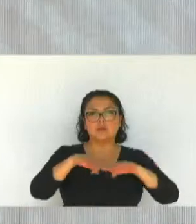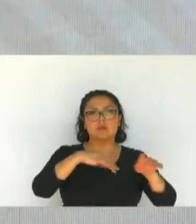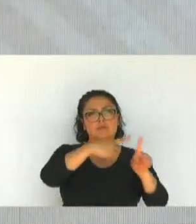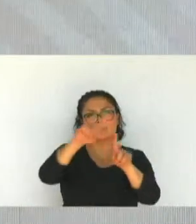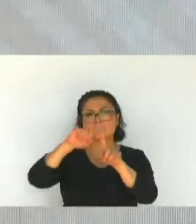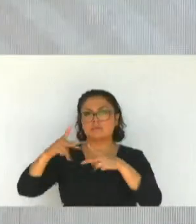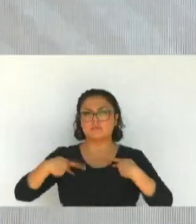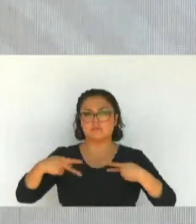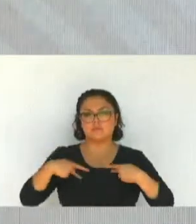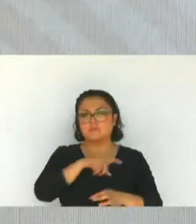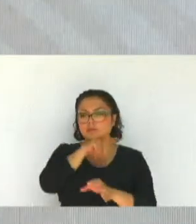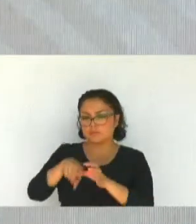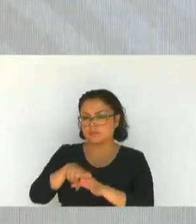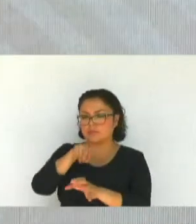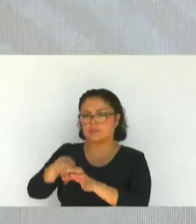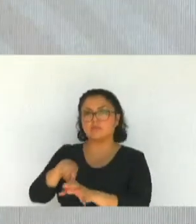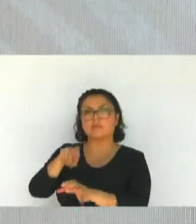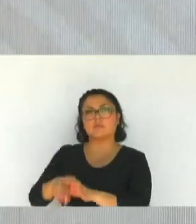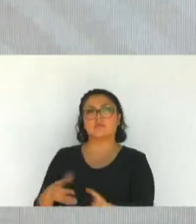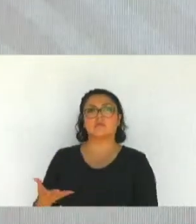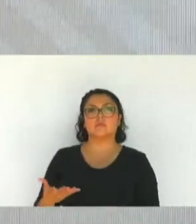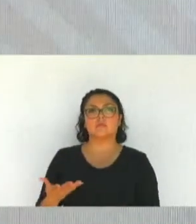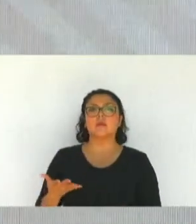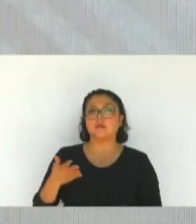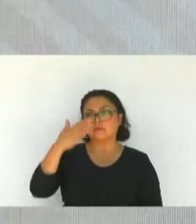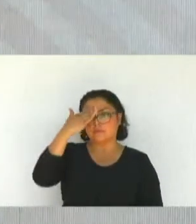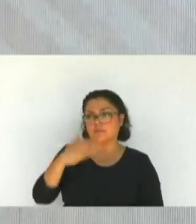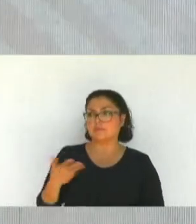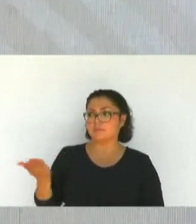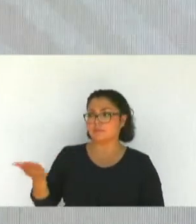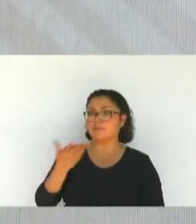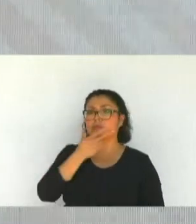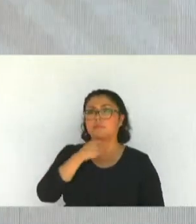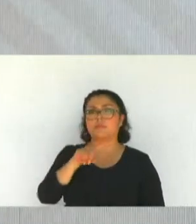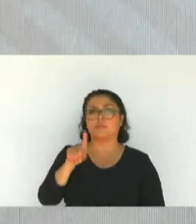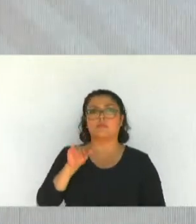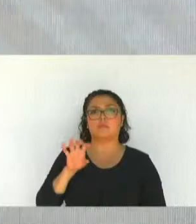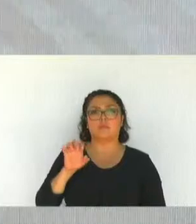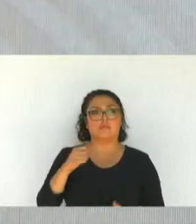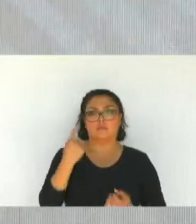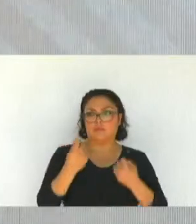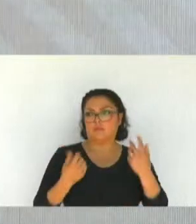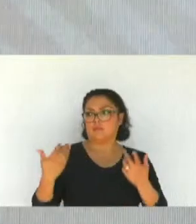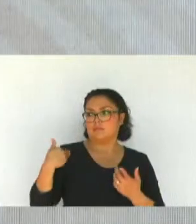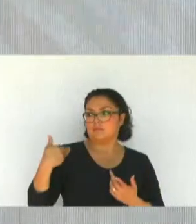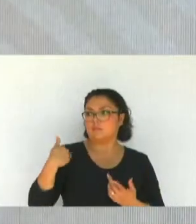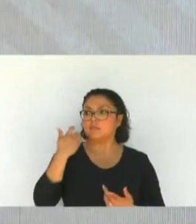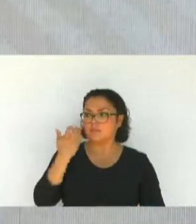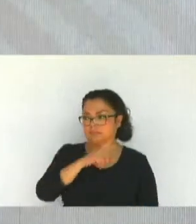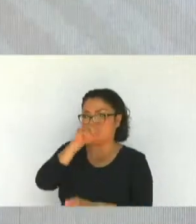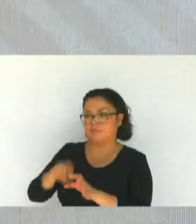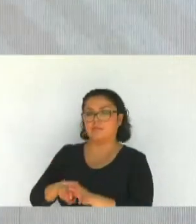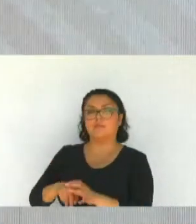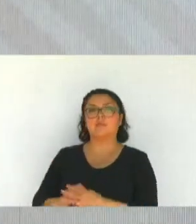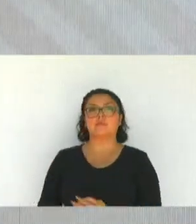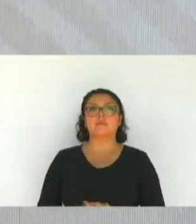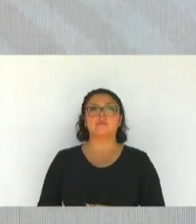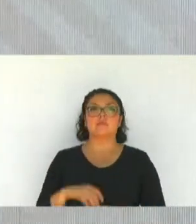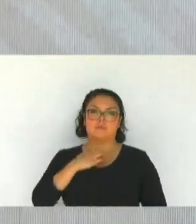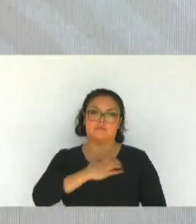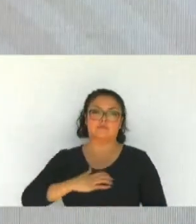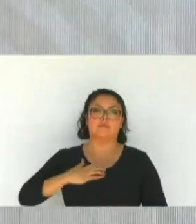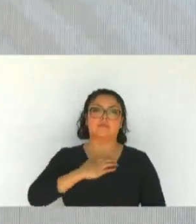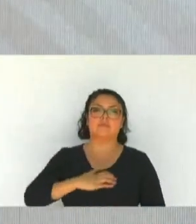varios sectores muy atentos a quererse inscribir a este gran programa, muy contentos de hacerlo. Quiero agradecer